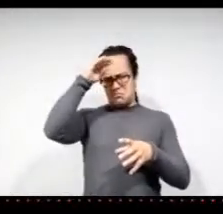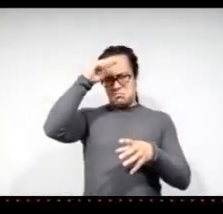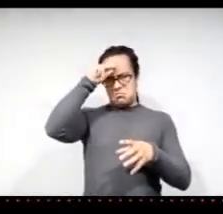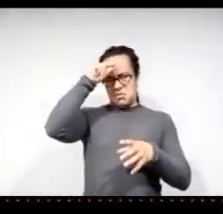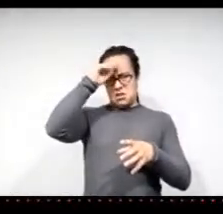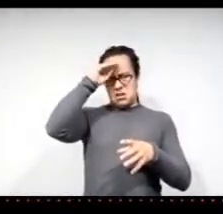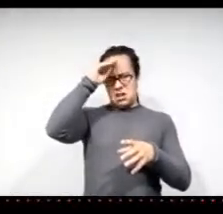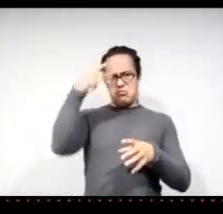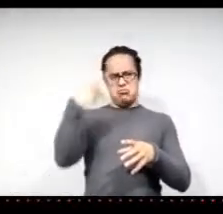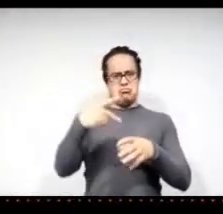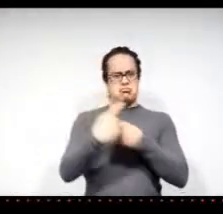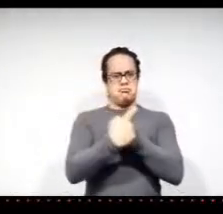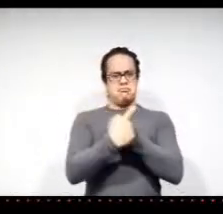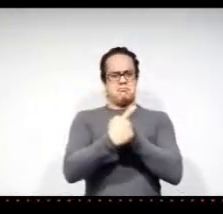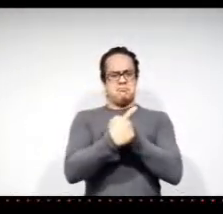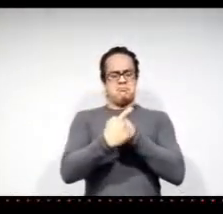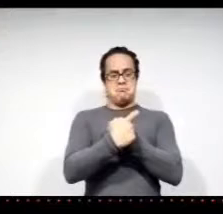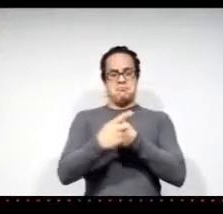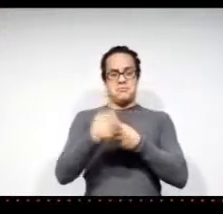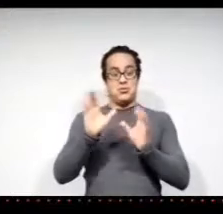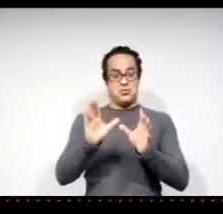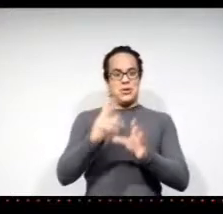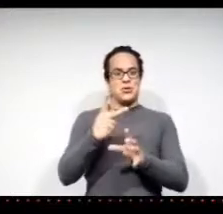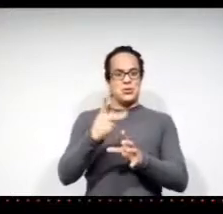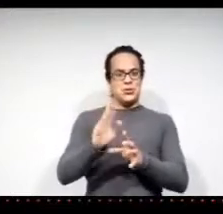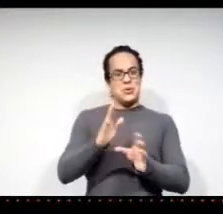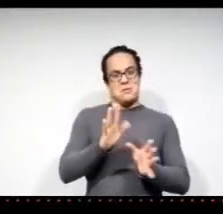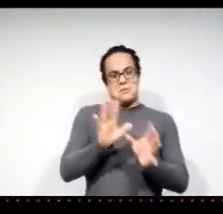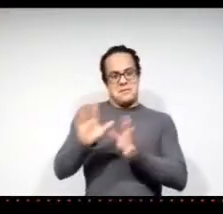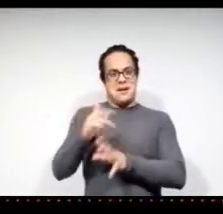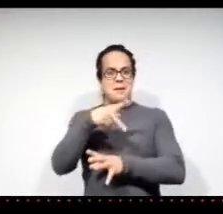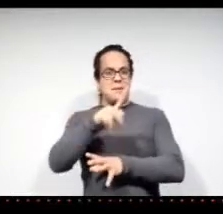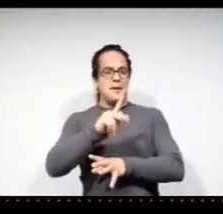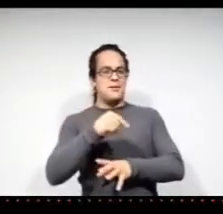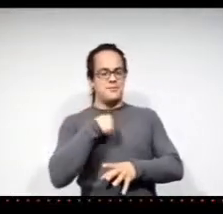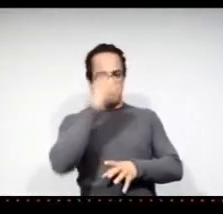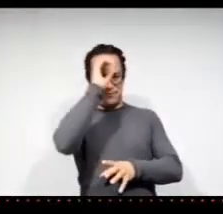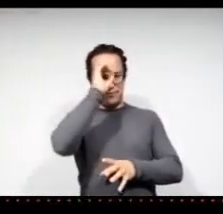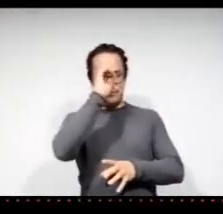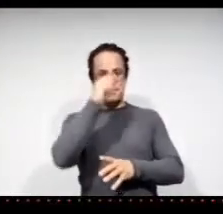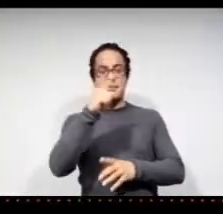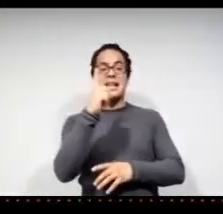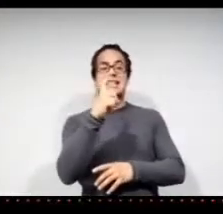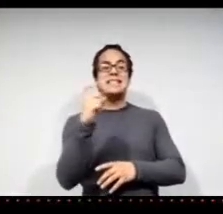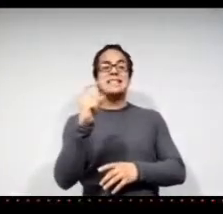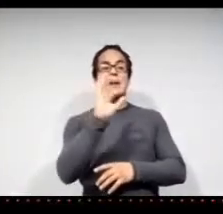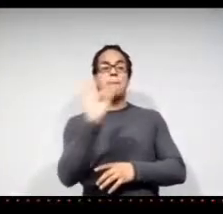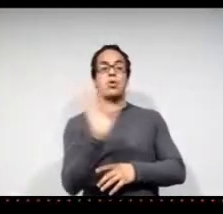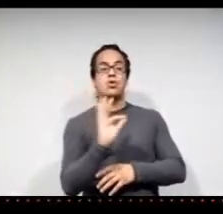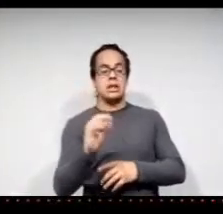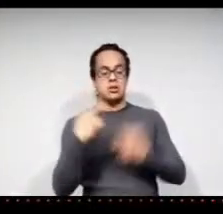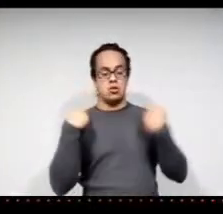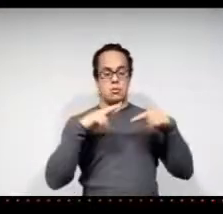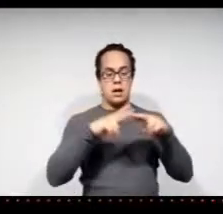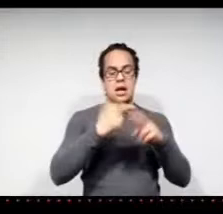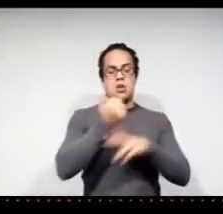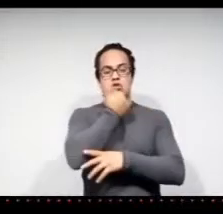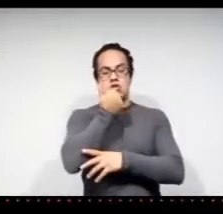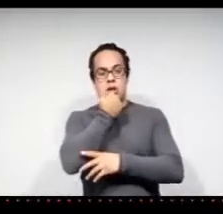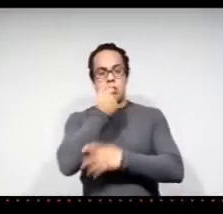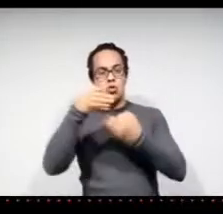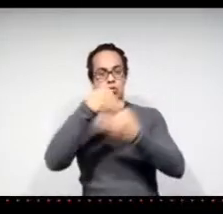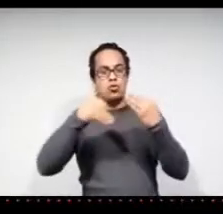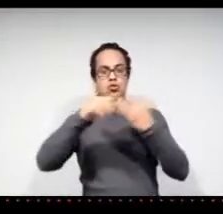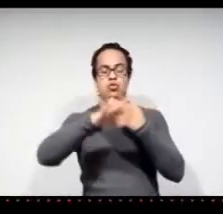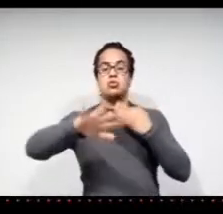todavía ahí, pero lo que sí es un hecho es que el 100% de los estudiantes y de los docentes de la UNAM están viviendo este reto